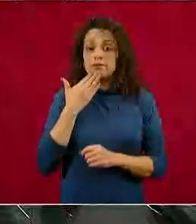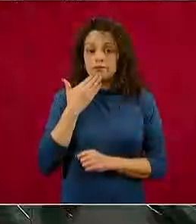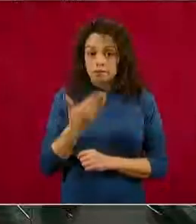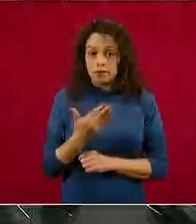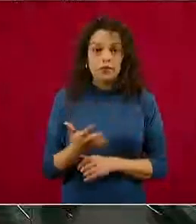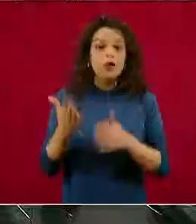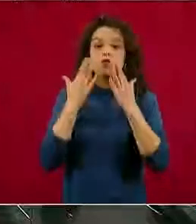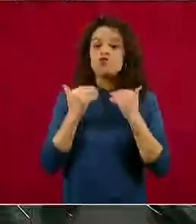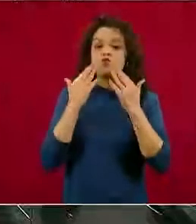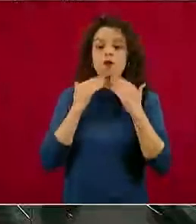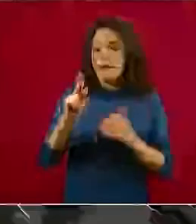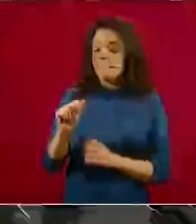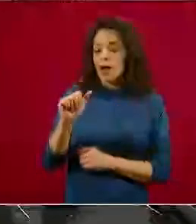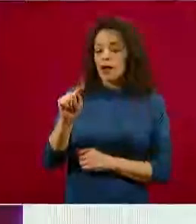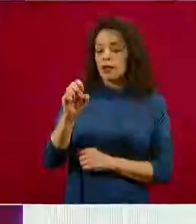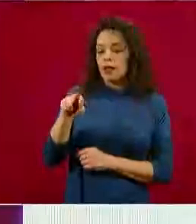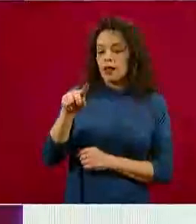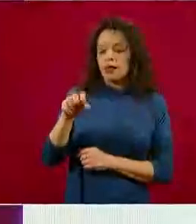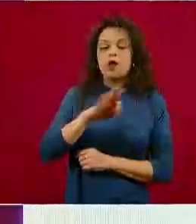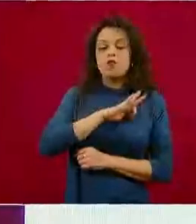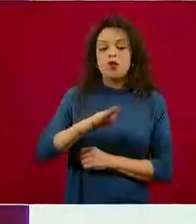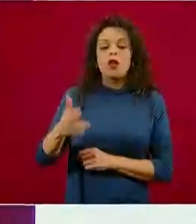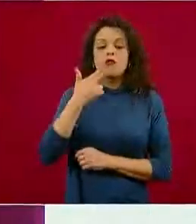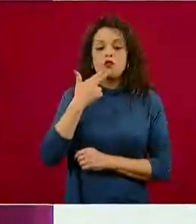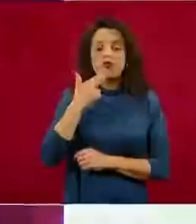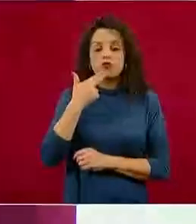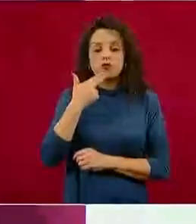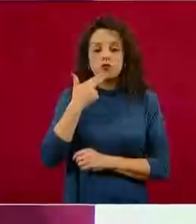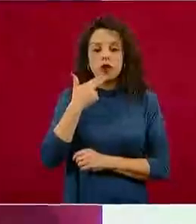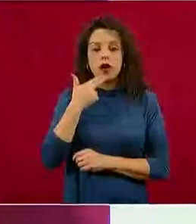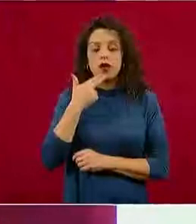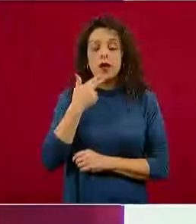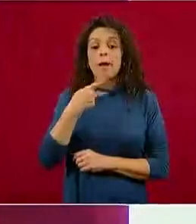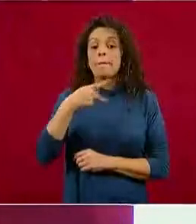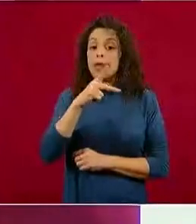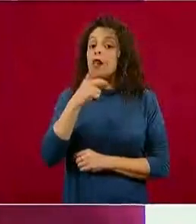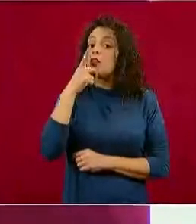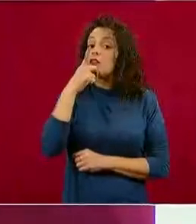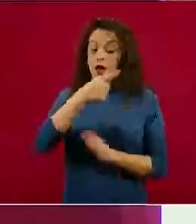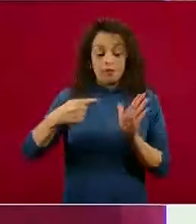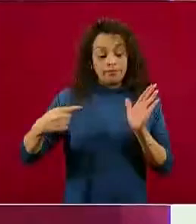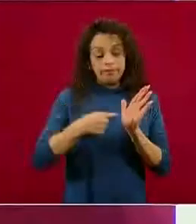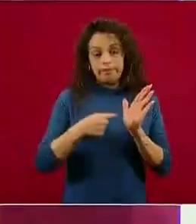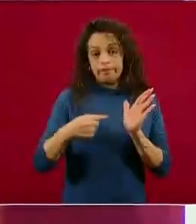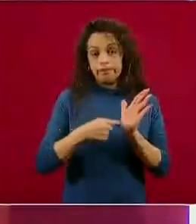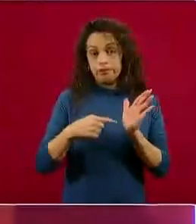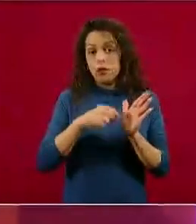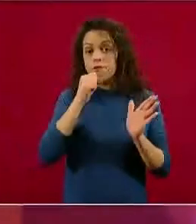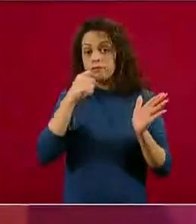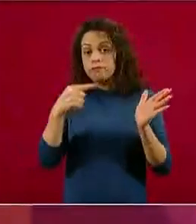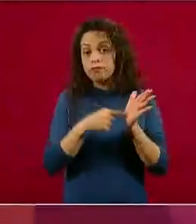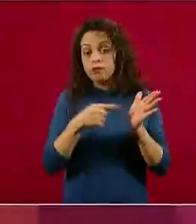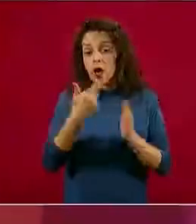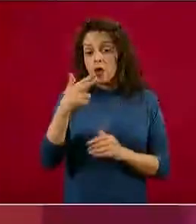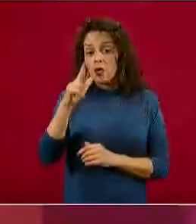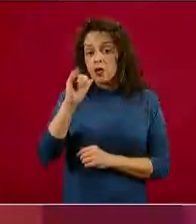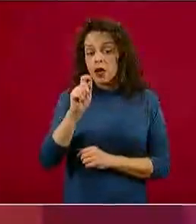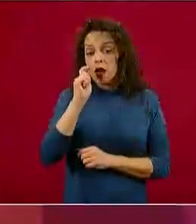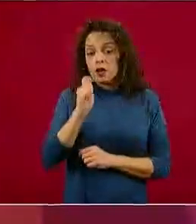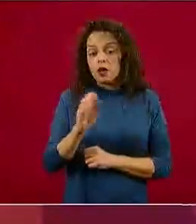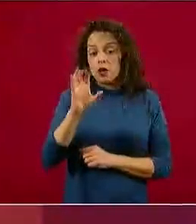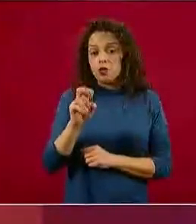patente y podría estarse utilizando como se recomienda en la guía de manejo médico de COVID-19 que publicó el